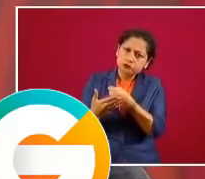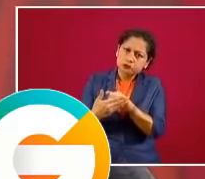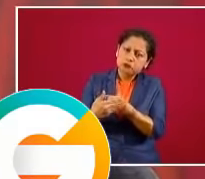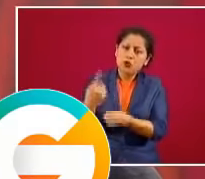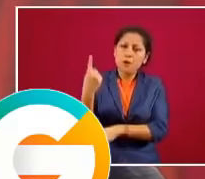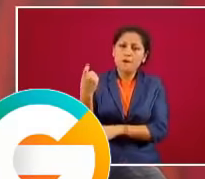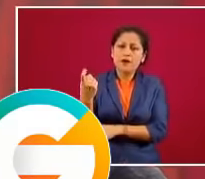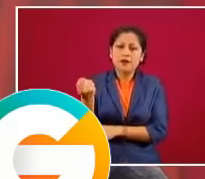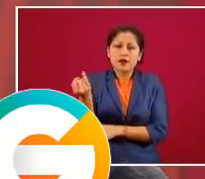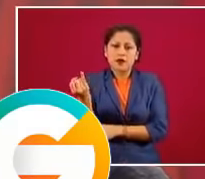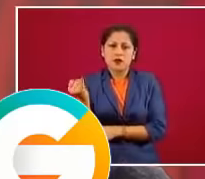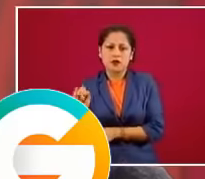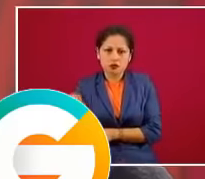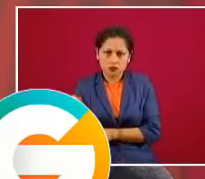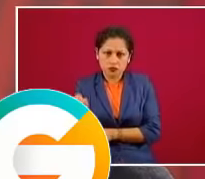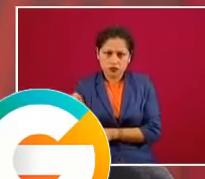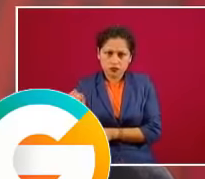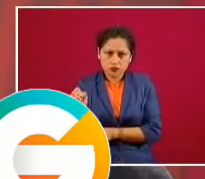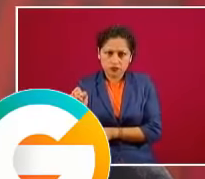1 de junio.